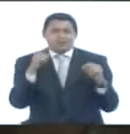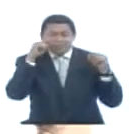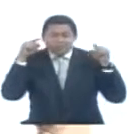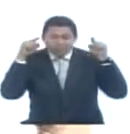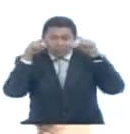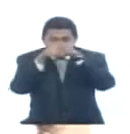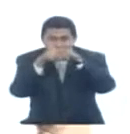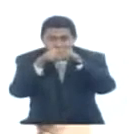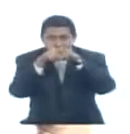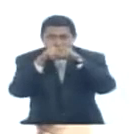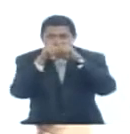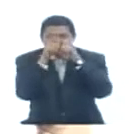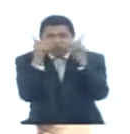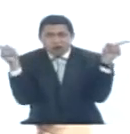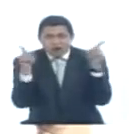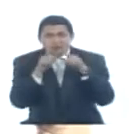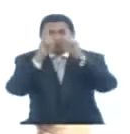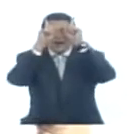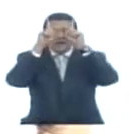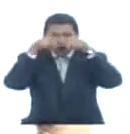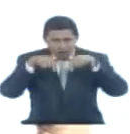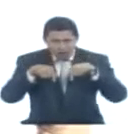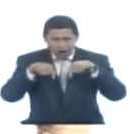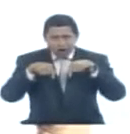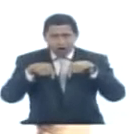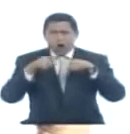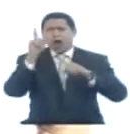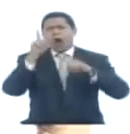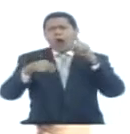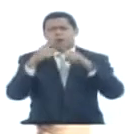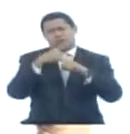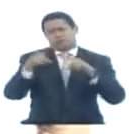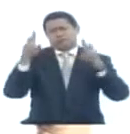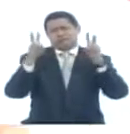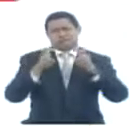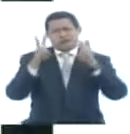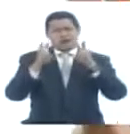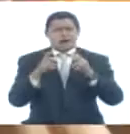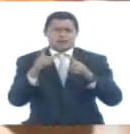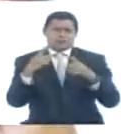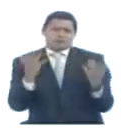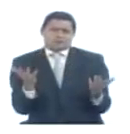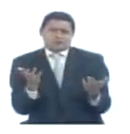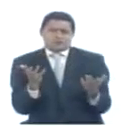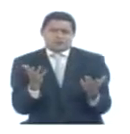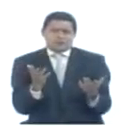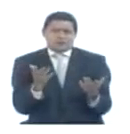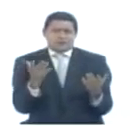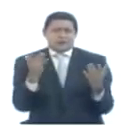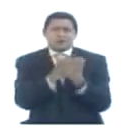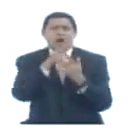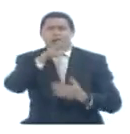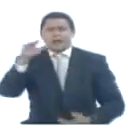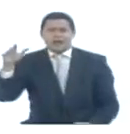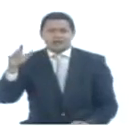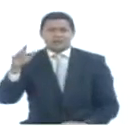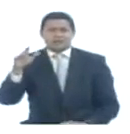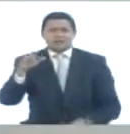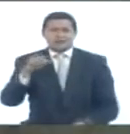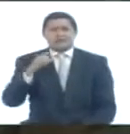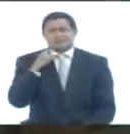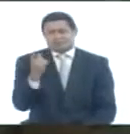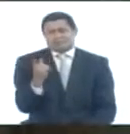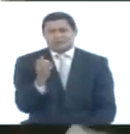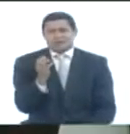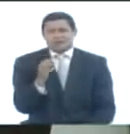visco, puede ser hacia afuera, hacia arriba, hacia abajo, y hay síndromes que son más extraños que simulan las letras y se llaman síndromes